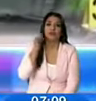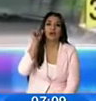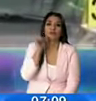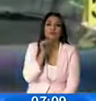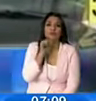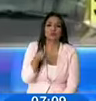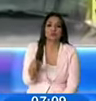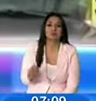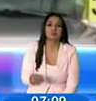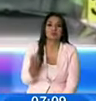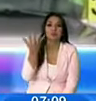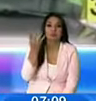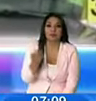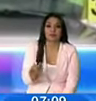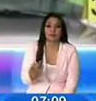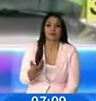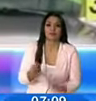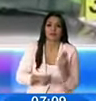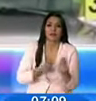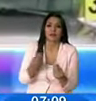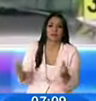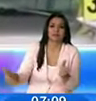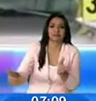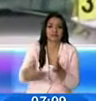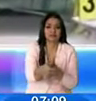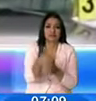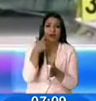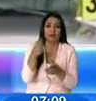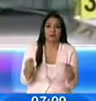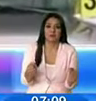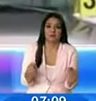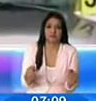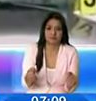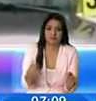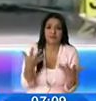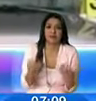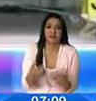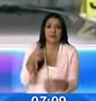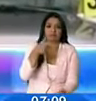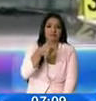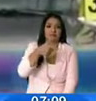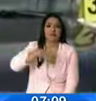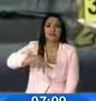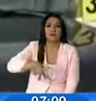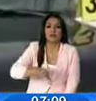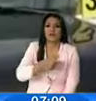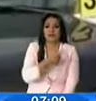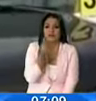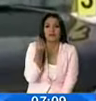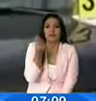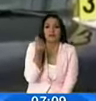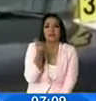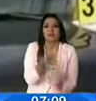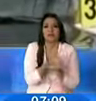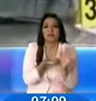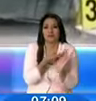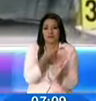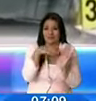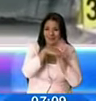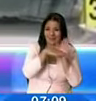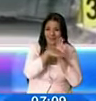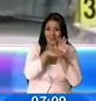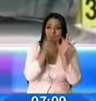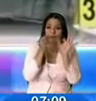blanco, proceden a neutralizar al ciudadano para tratar de sustraerle, posiblemente se presume que su dinero que